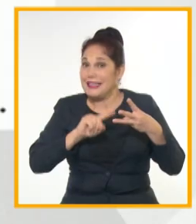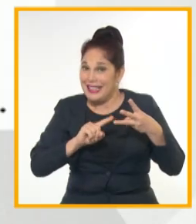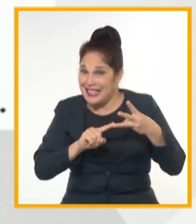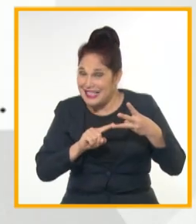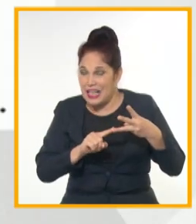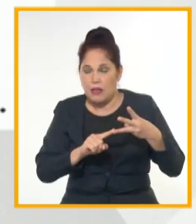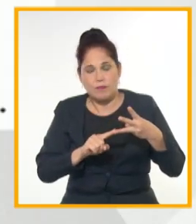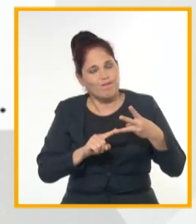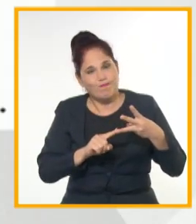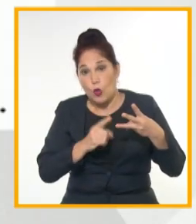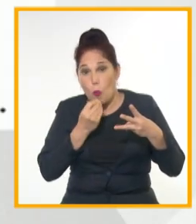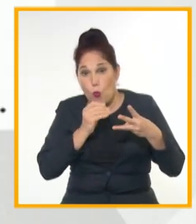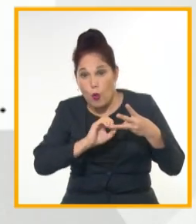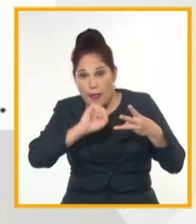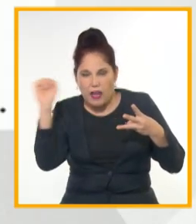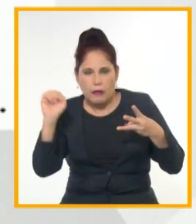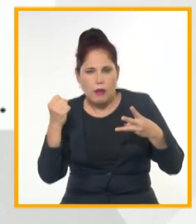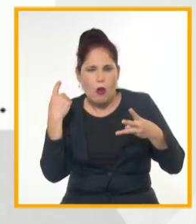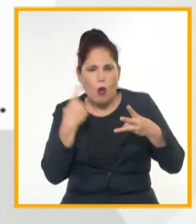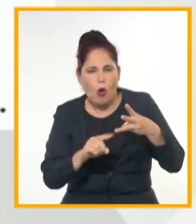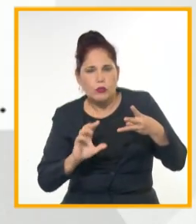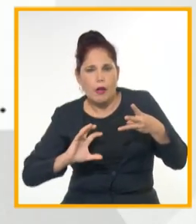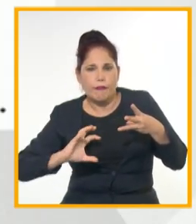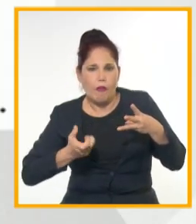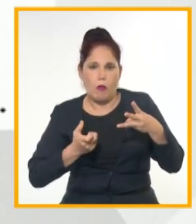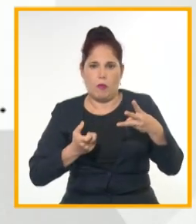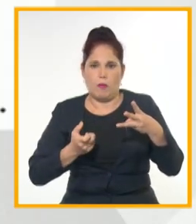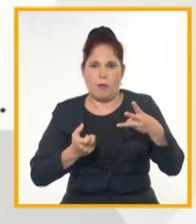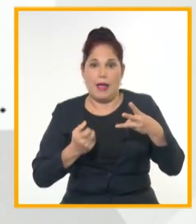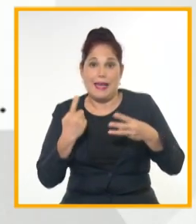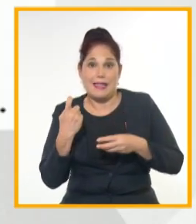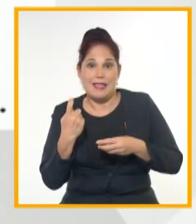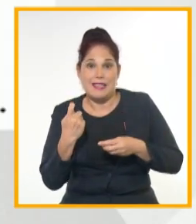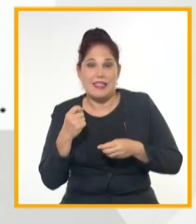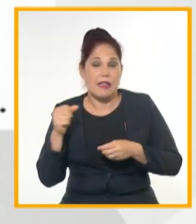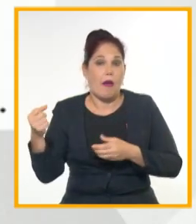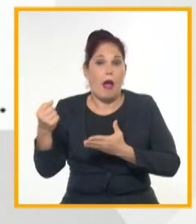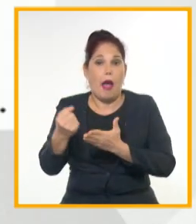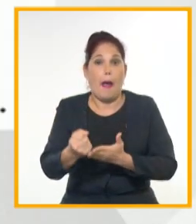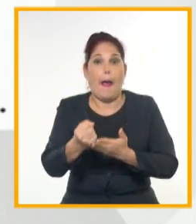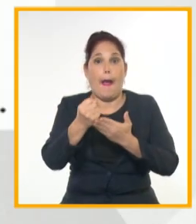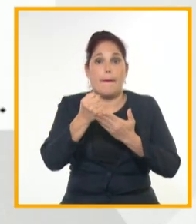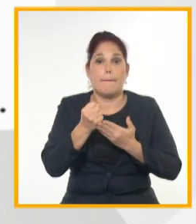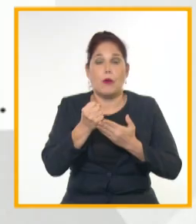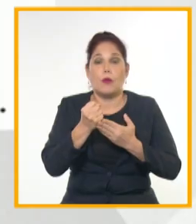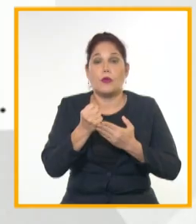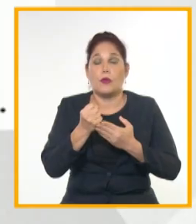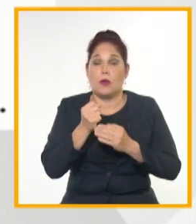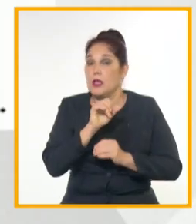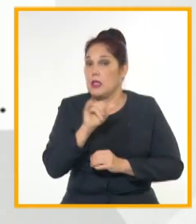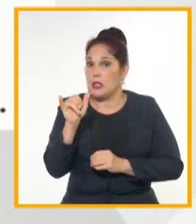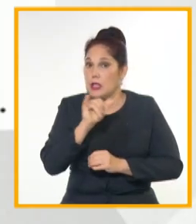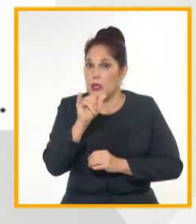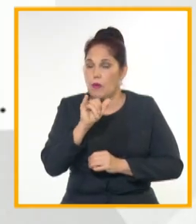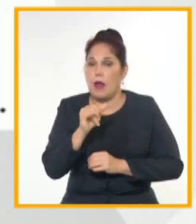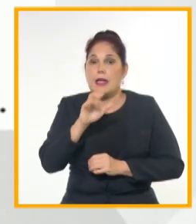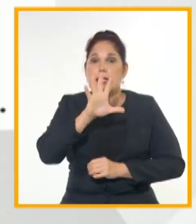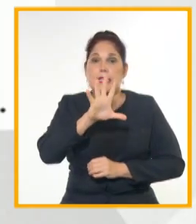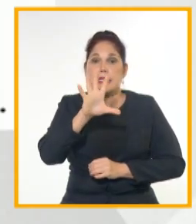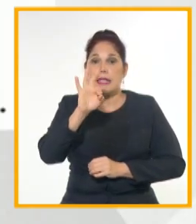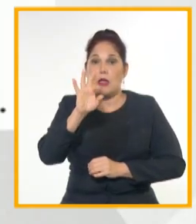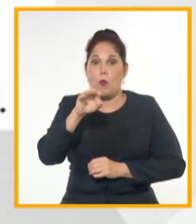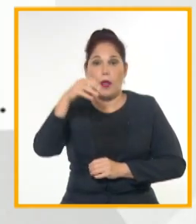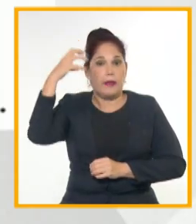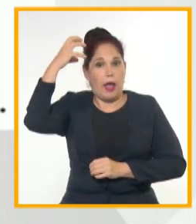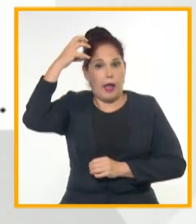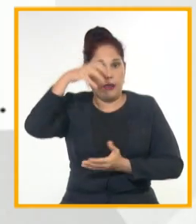vía, que es que necesitaría conseguir el apoyo de 2/3 también de los 50 estados